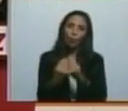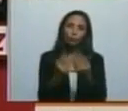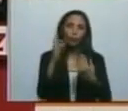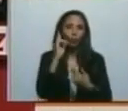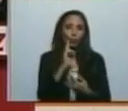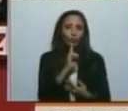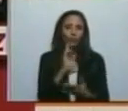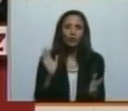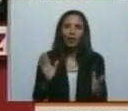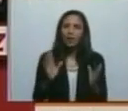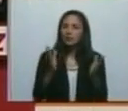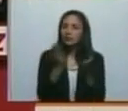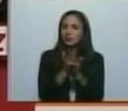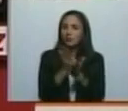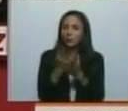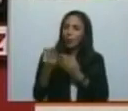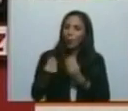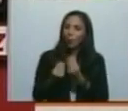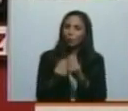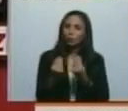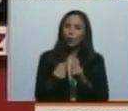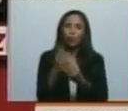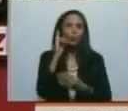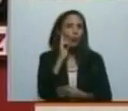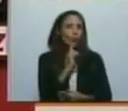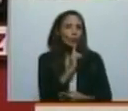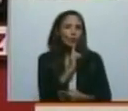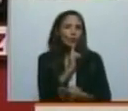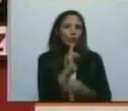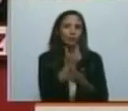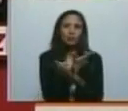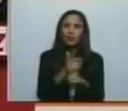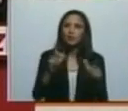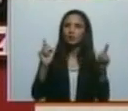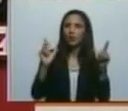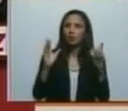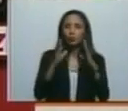frío, y acompañaron a Bolívar hasta allá.